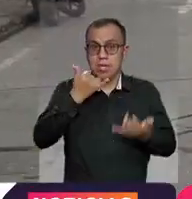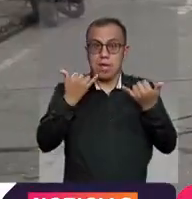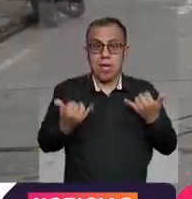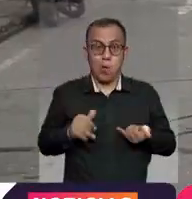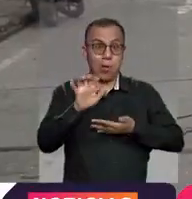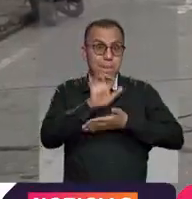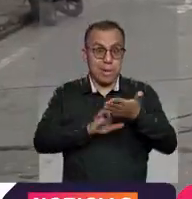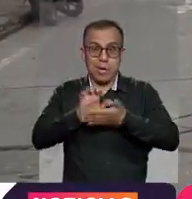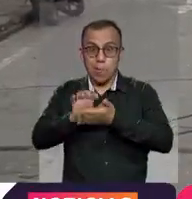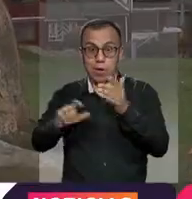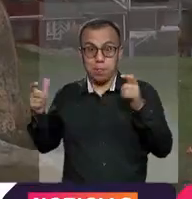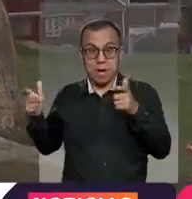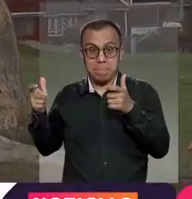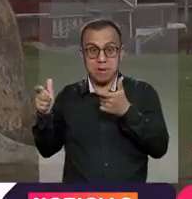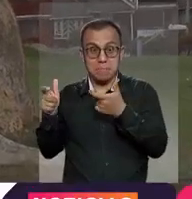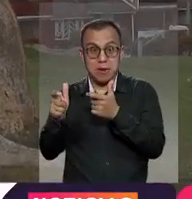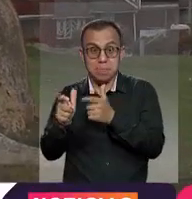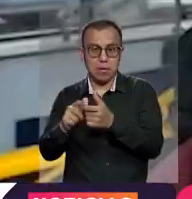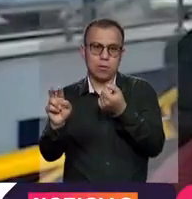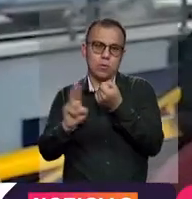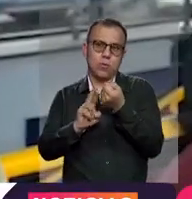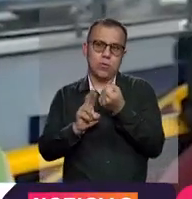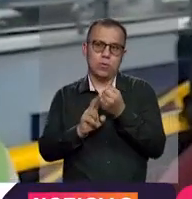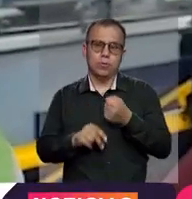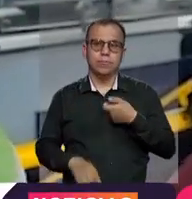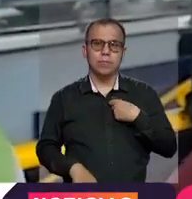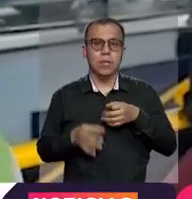eliminando progresivamente las rutas